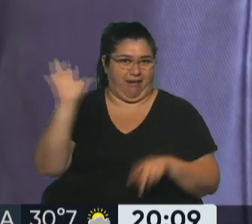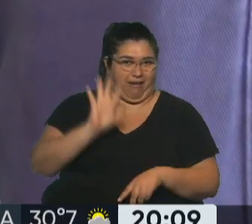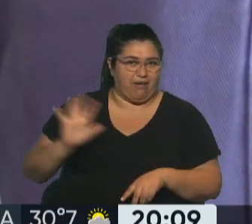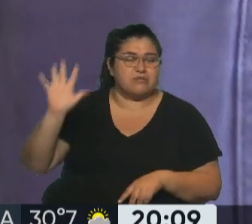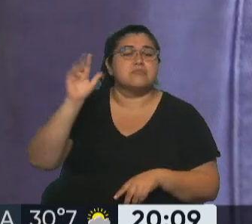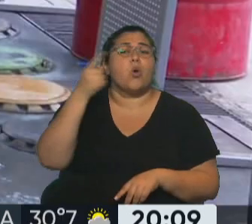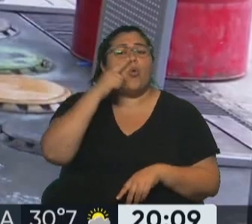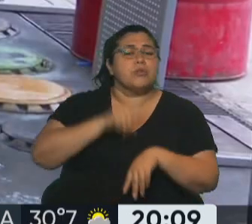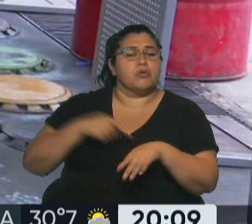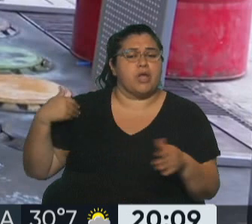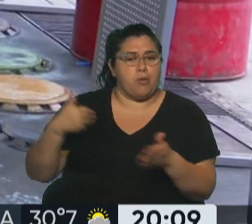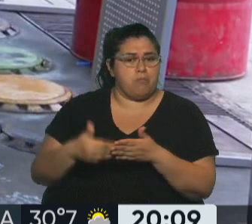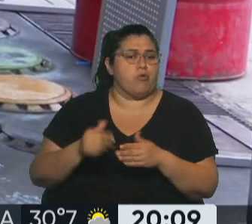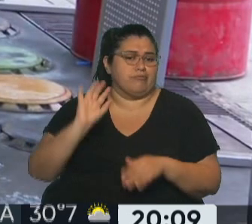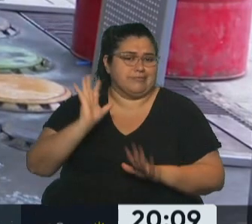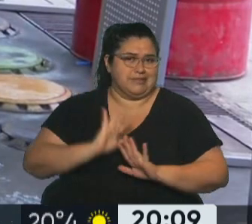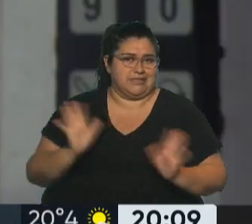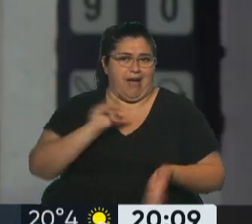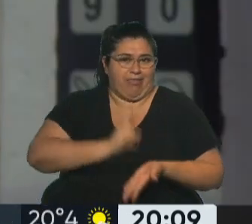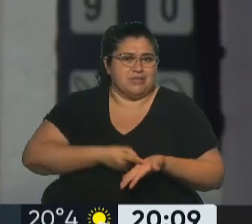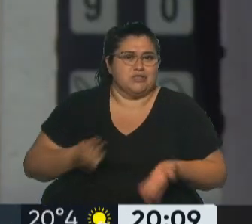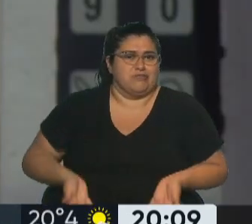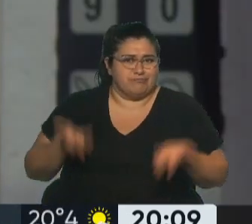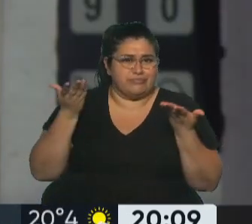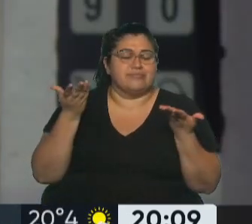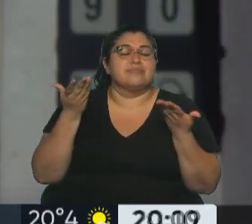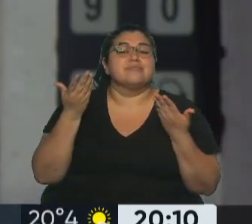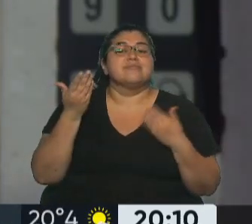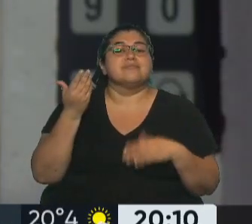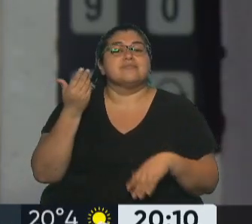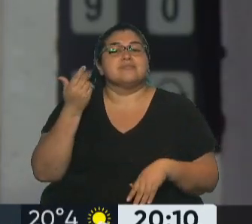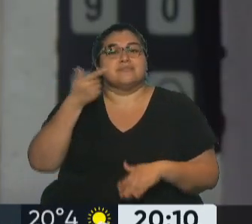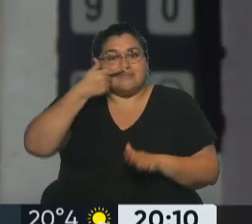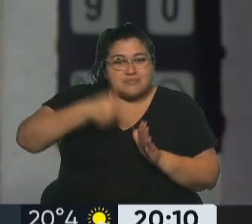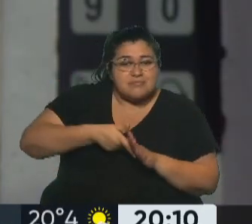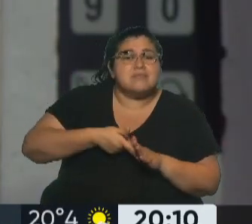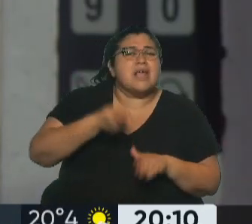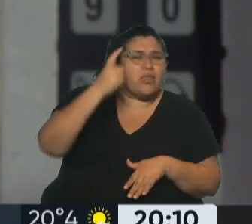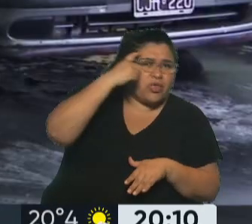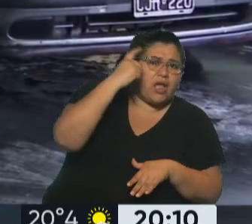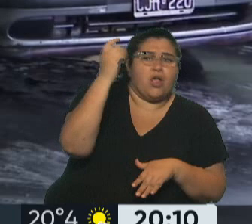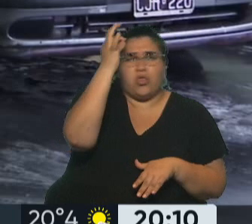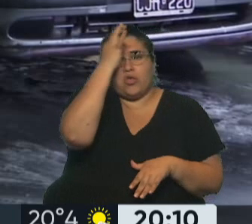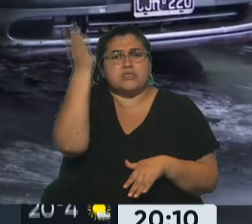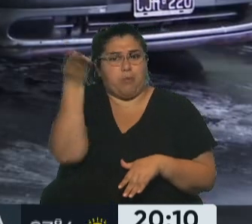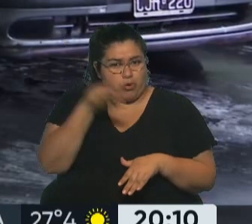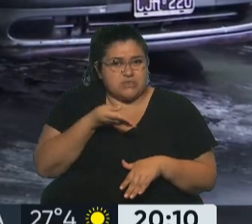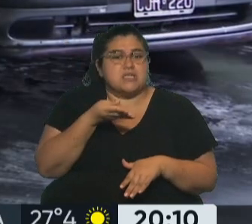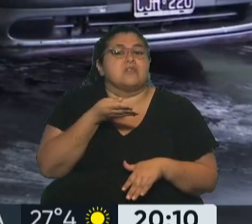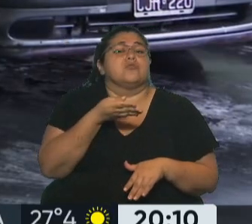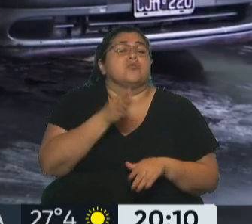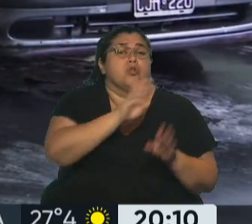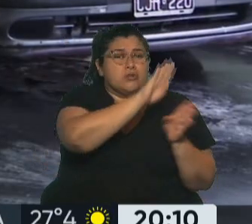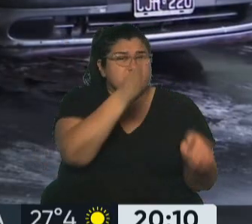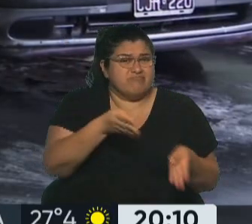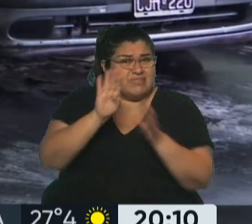los últimos días. YPF subió el precio de los combustibles entre el 10 y el 12% en las estaciones de servicio de